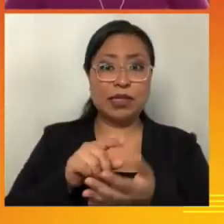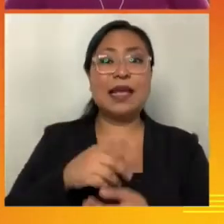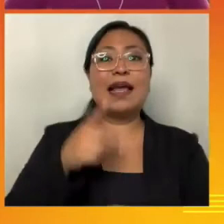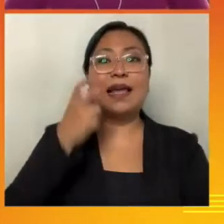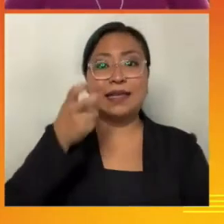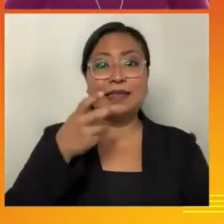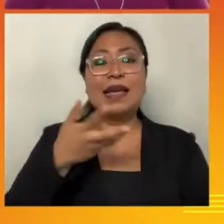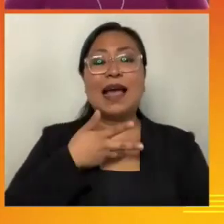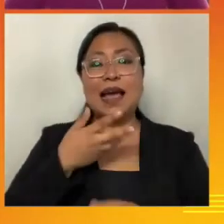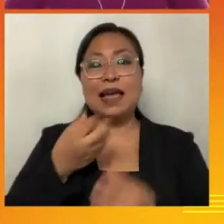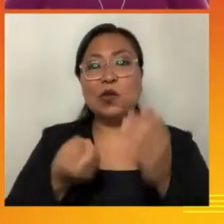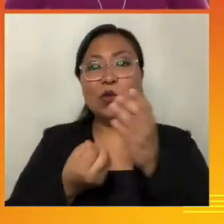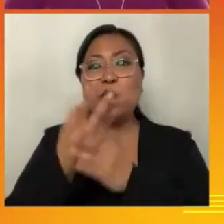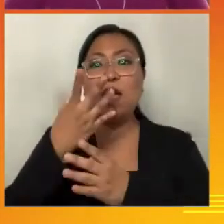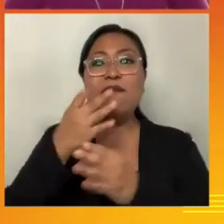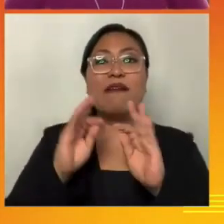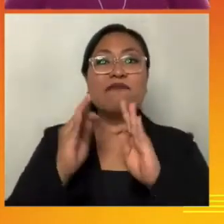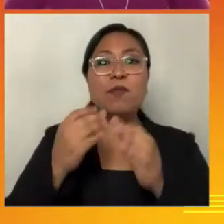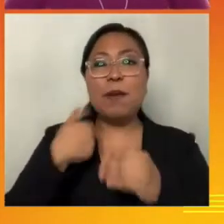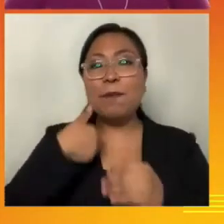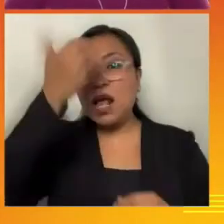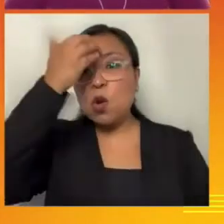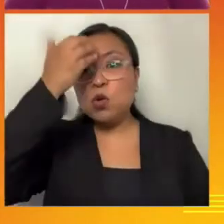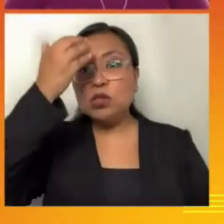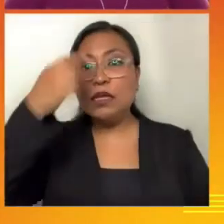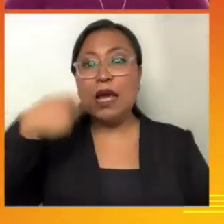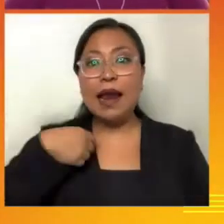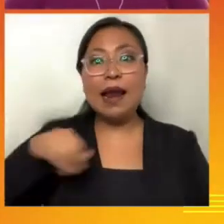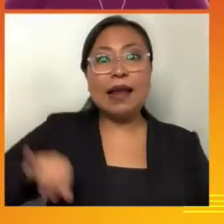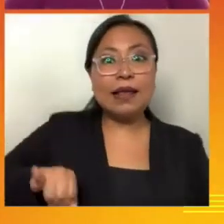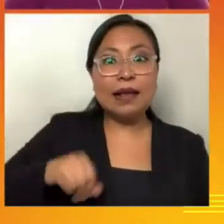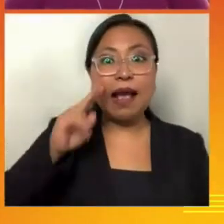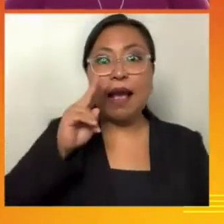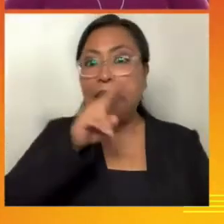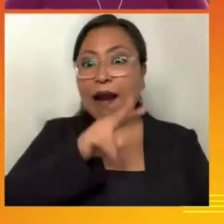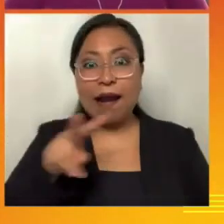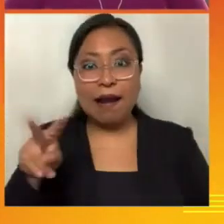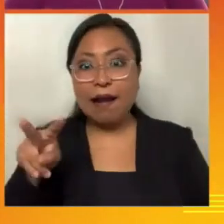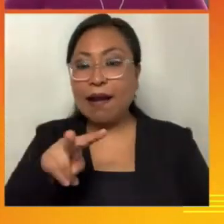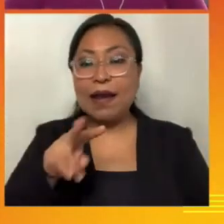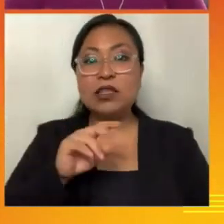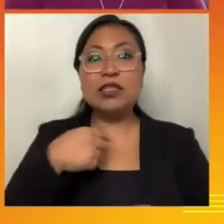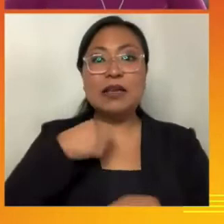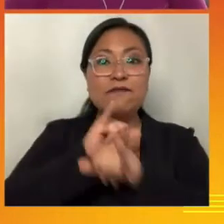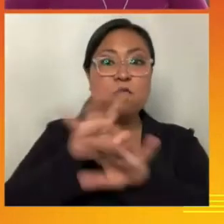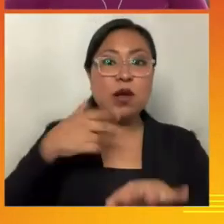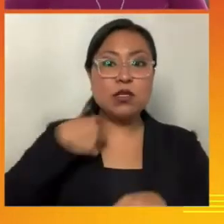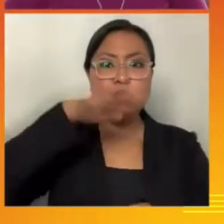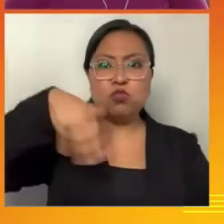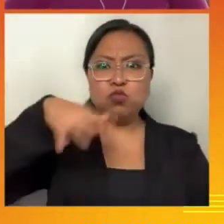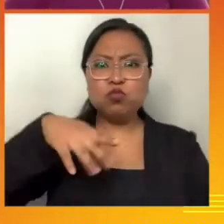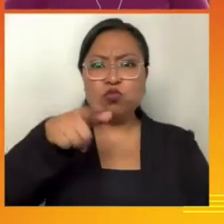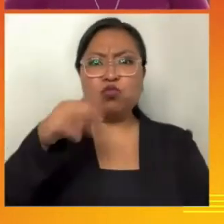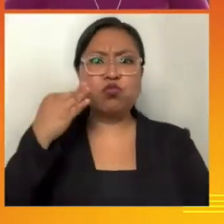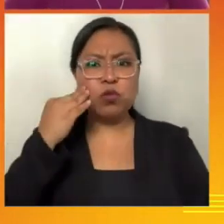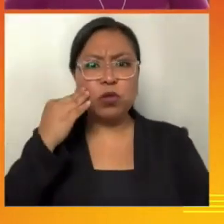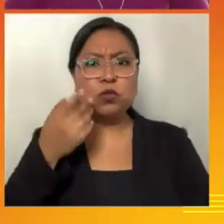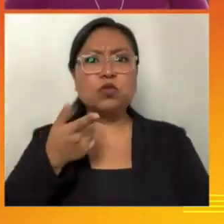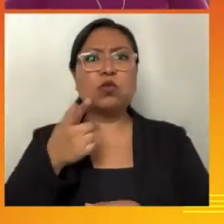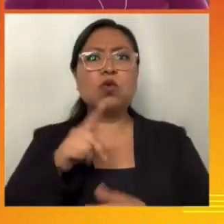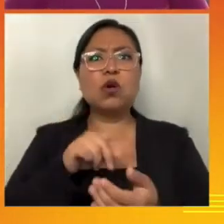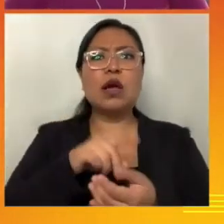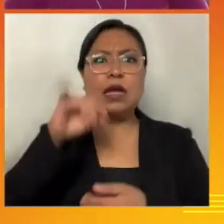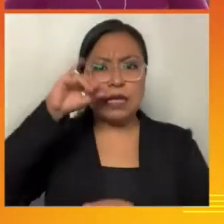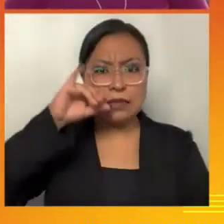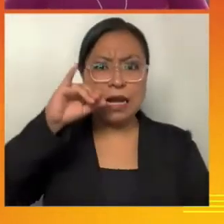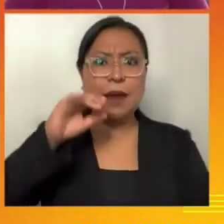nuevas causas y se interesan y empiezan a buscar tal vez más información en alguna de ellas. Pero bueno, el